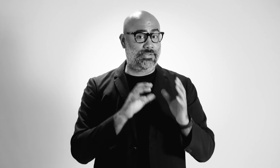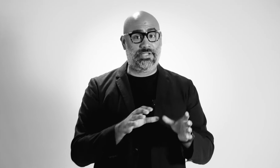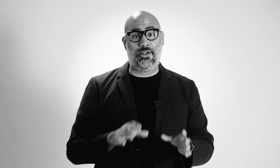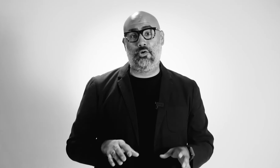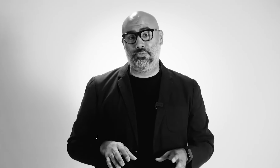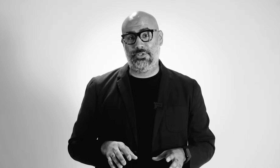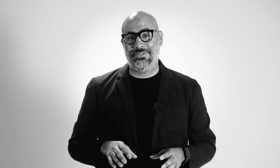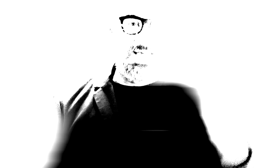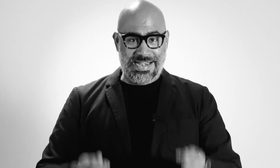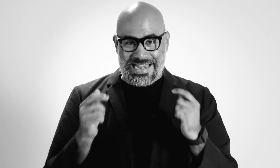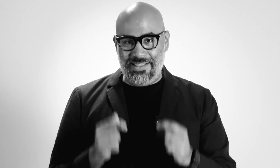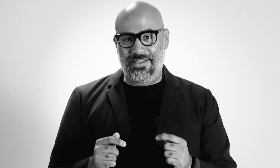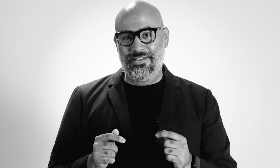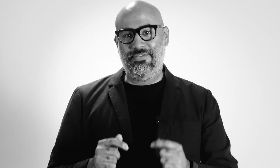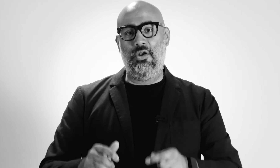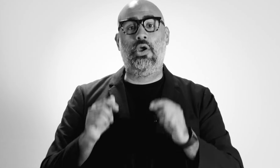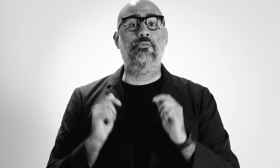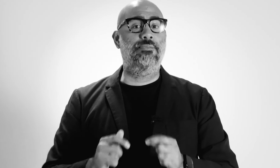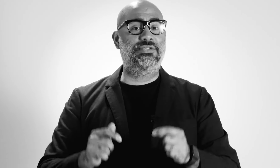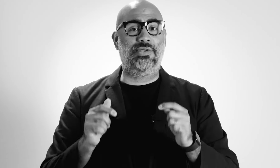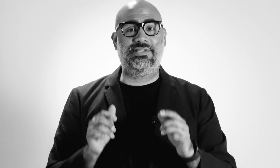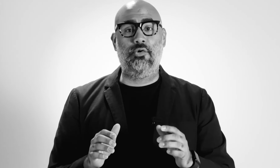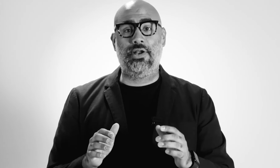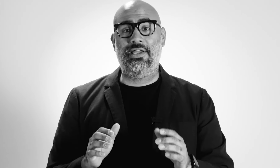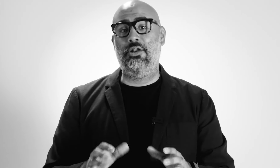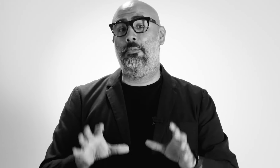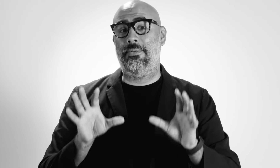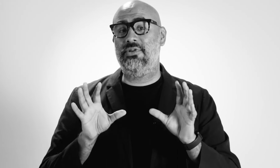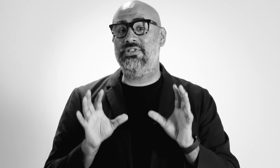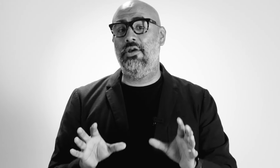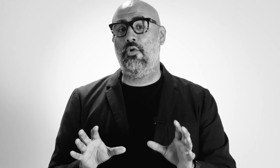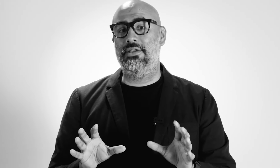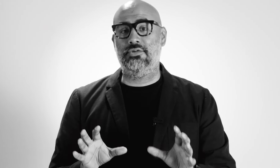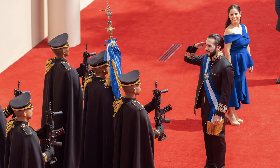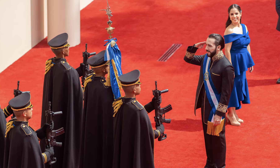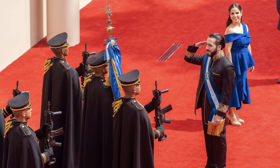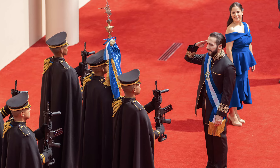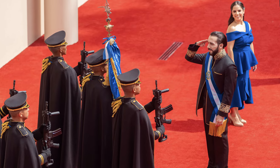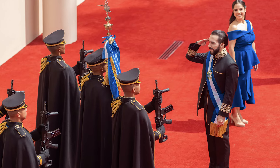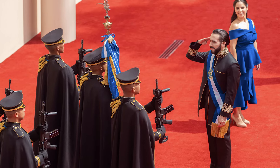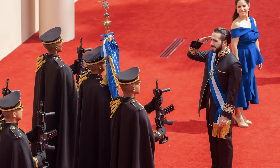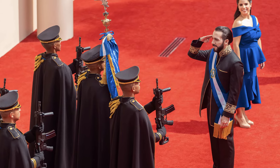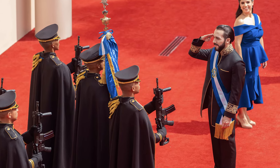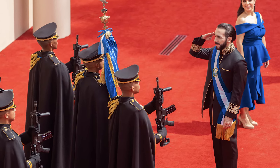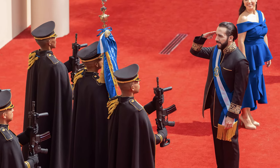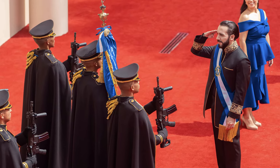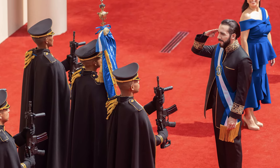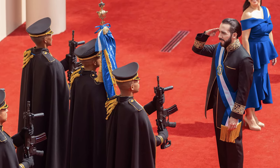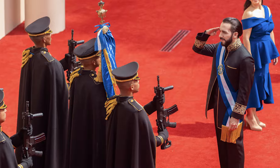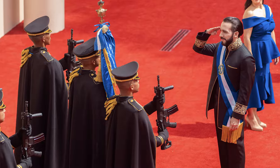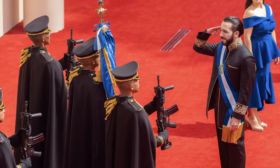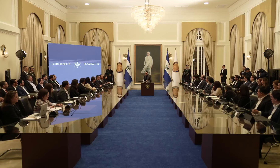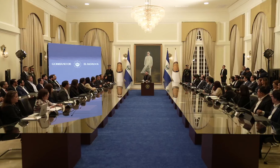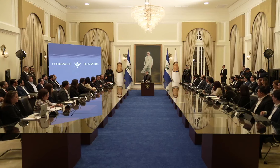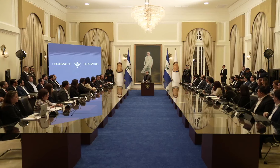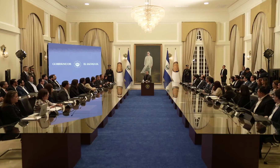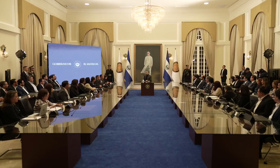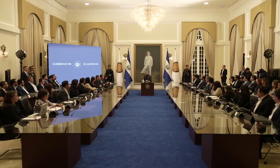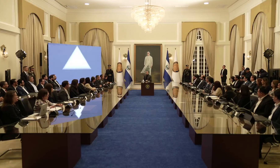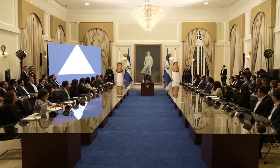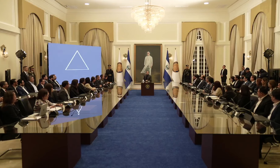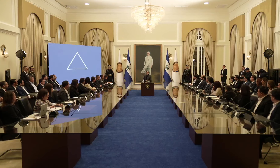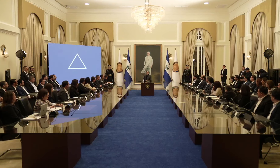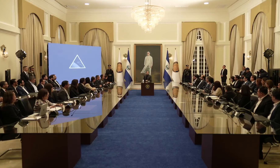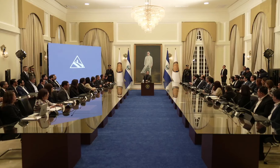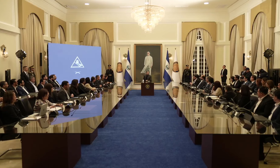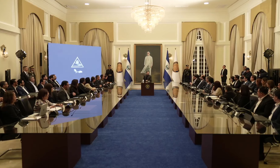y combatir la corrupción. Nada de lo que hemos visto hasta ahora, en los primeros 5 años o en este segundo periodo ilegal, nos hace pensar